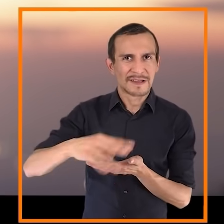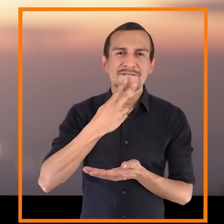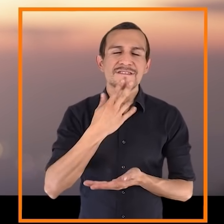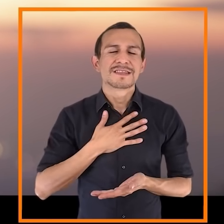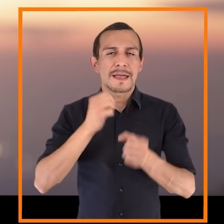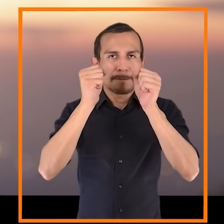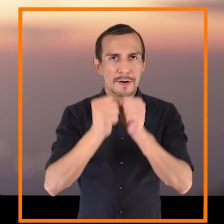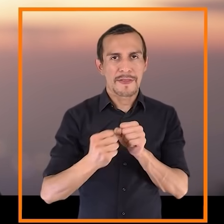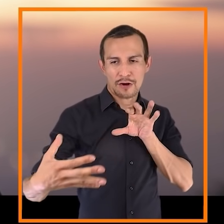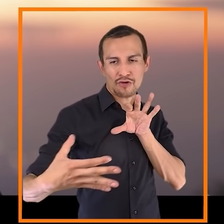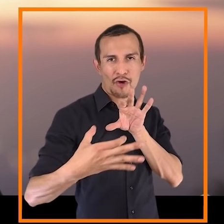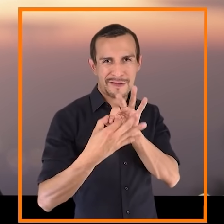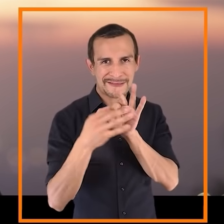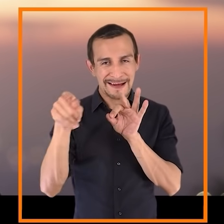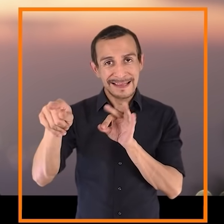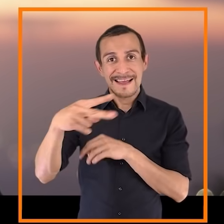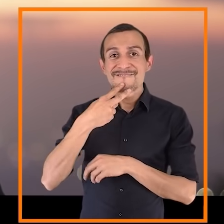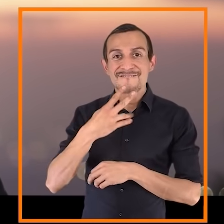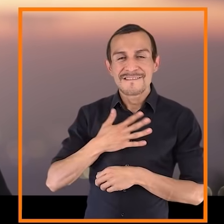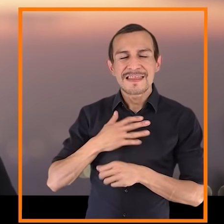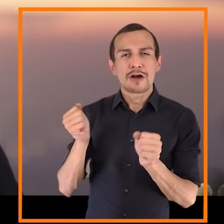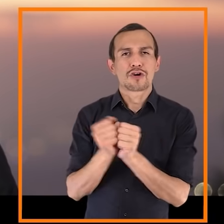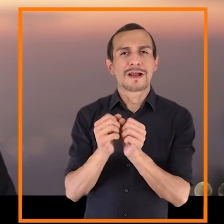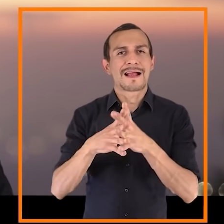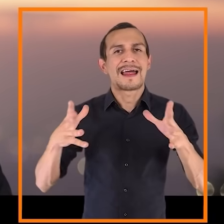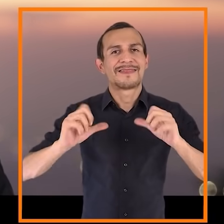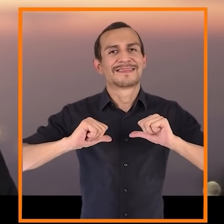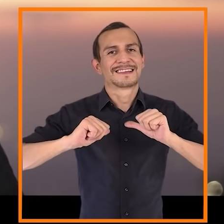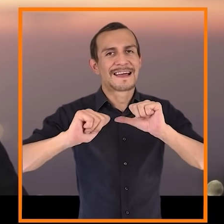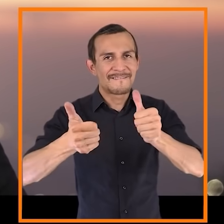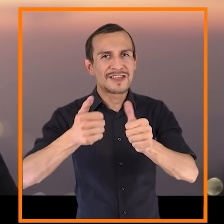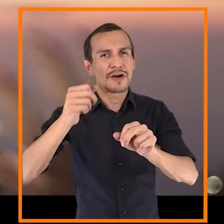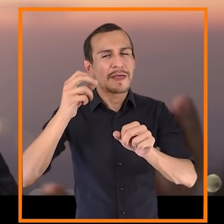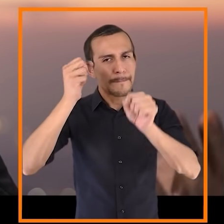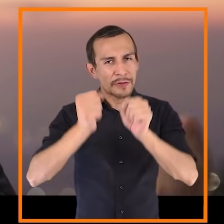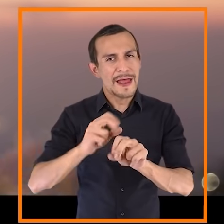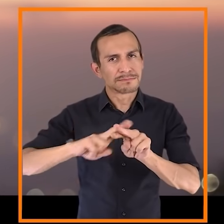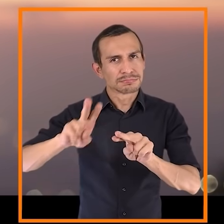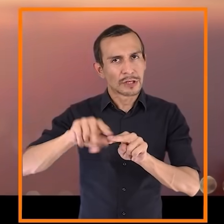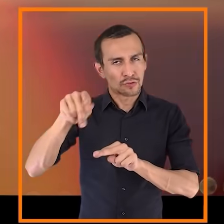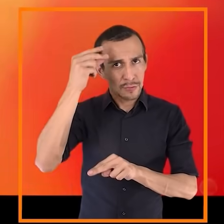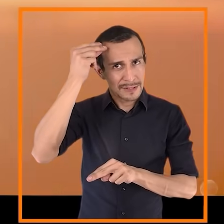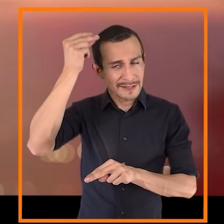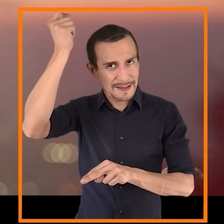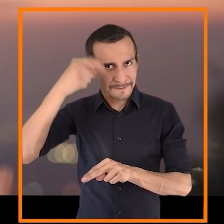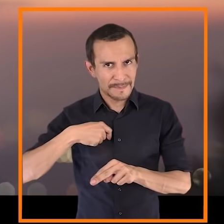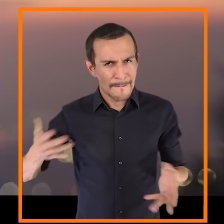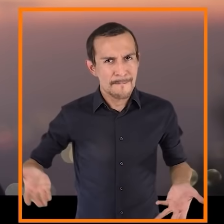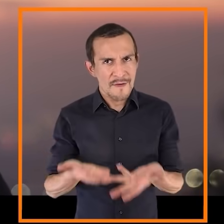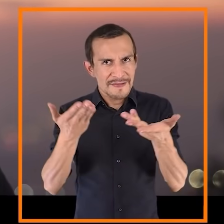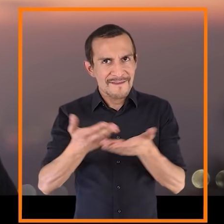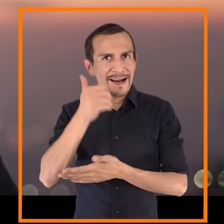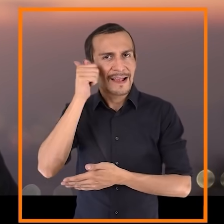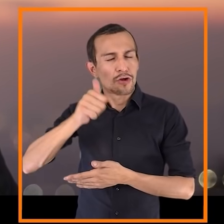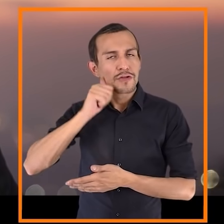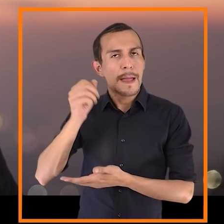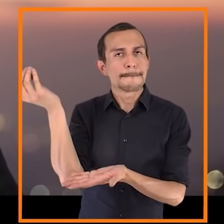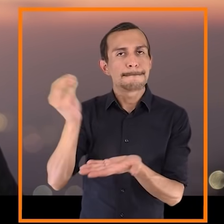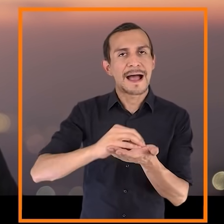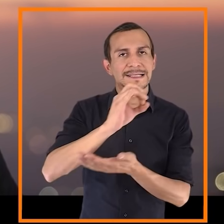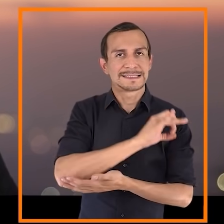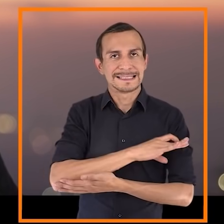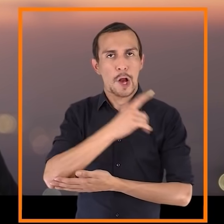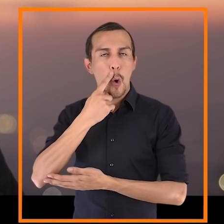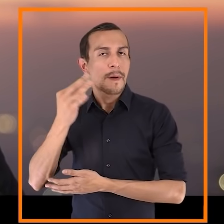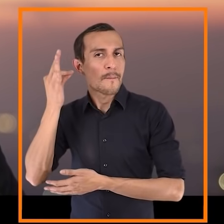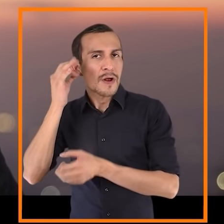realidad y también poder conectar esa realidad con el tremendo desafío de desplegar esa idea de negocio, motivar que cada día más